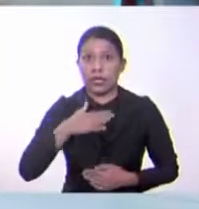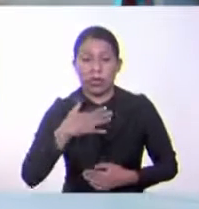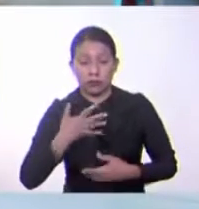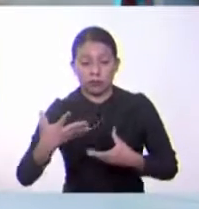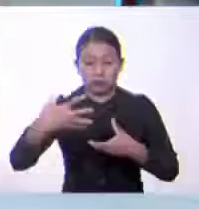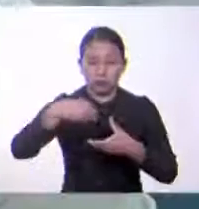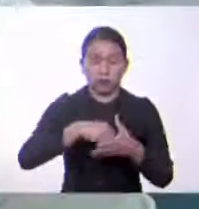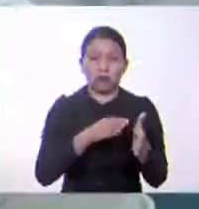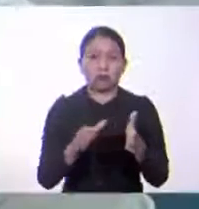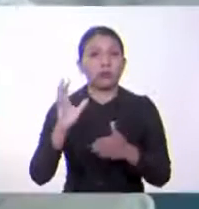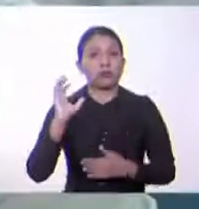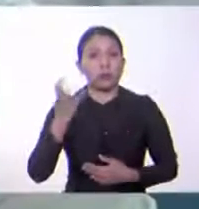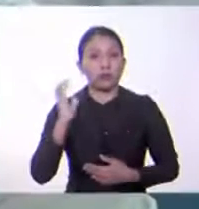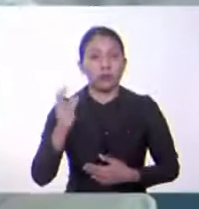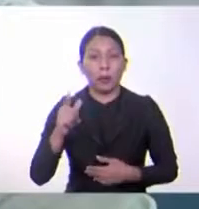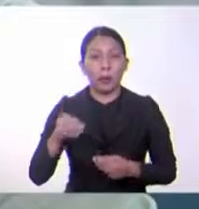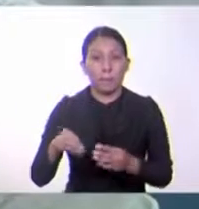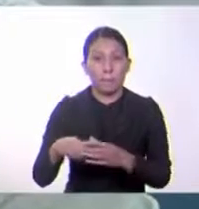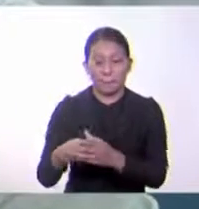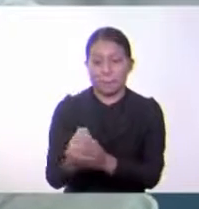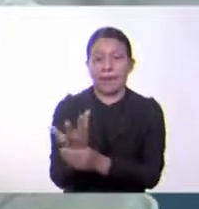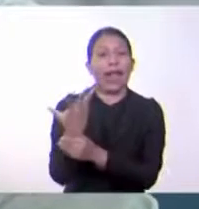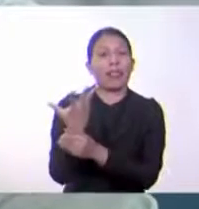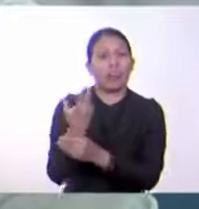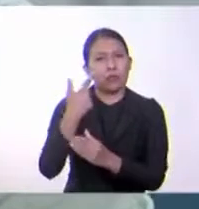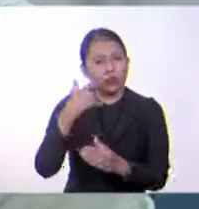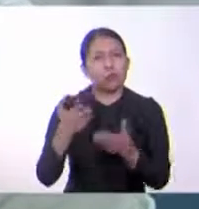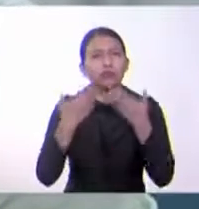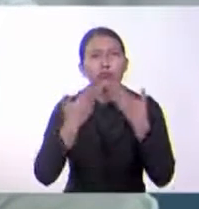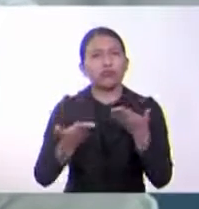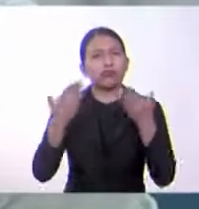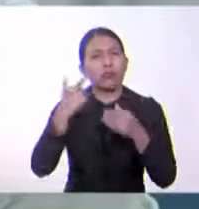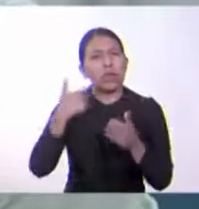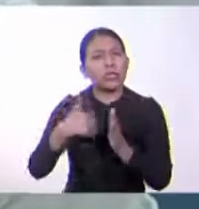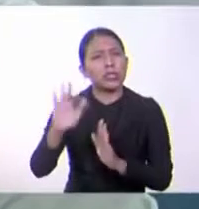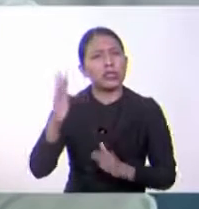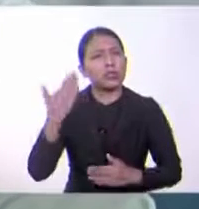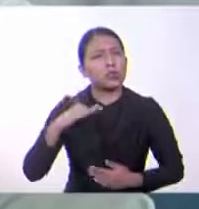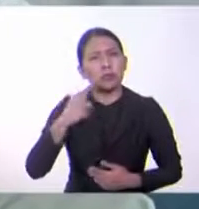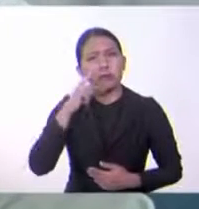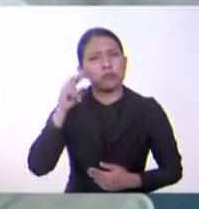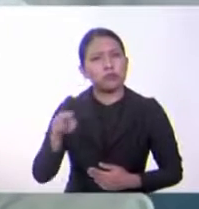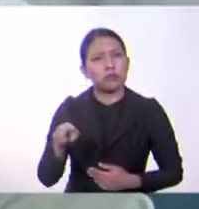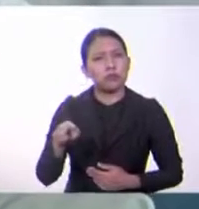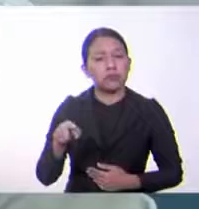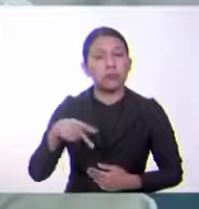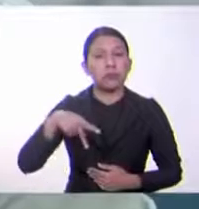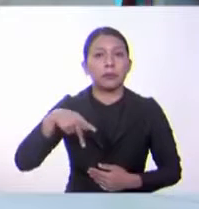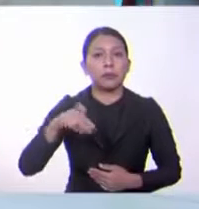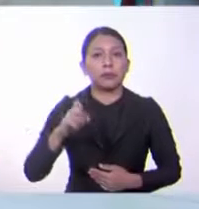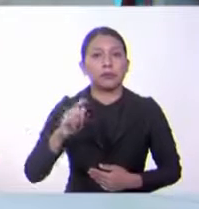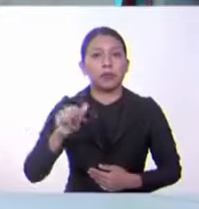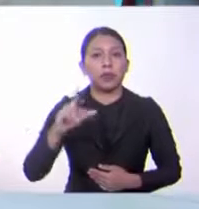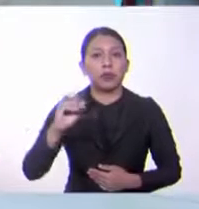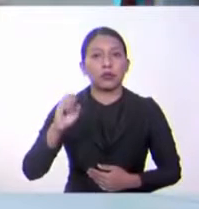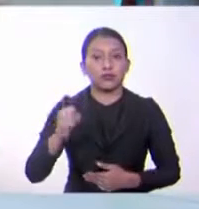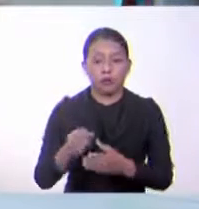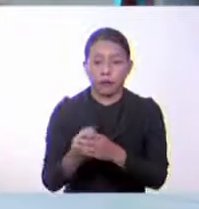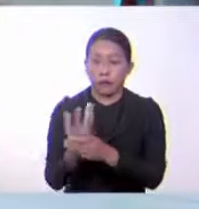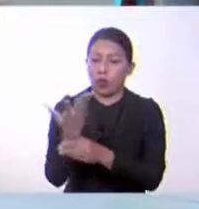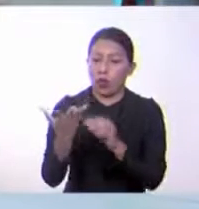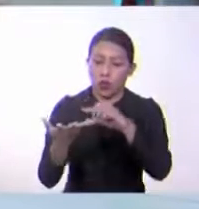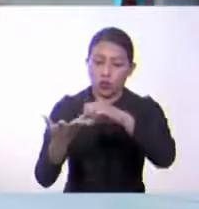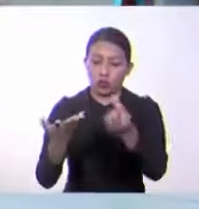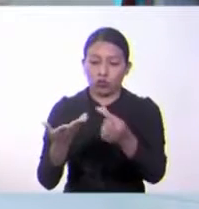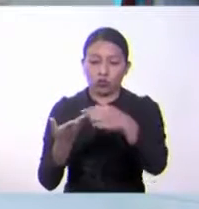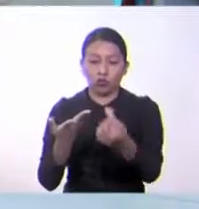de colores en las plantas. Por ejemplo, una de las más reconocidas seguramente sean los pétalos. Y también hay otro tipo